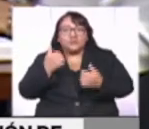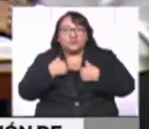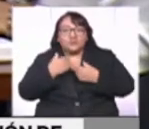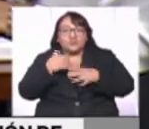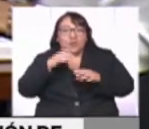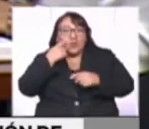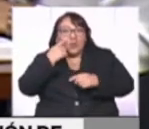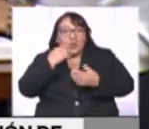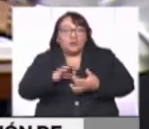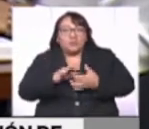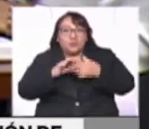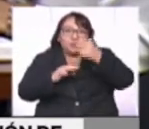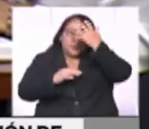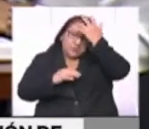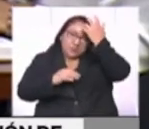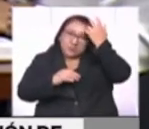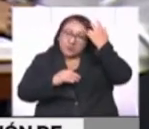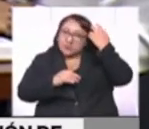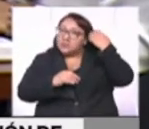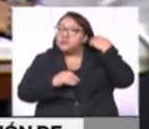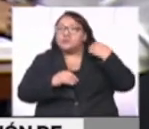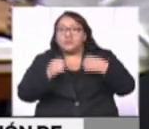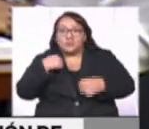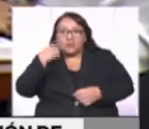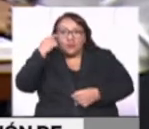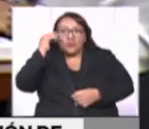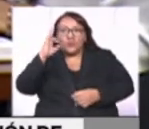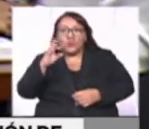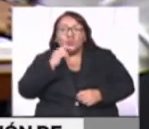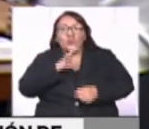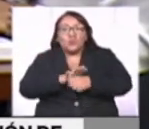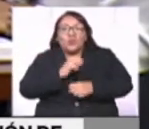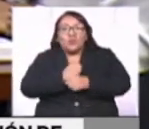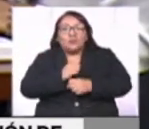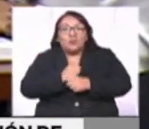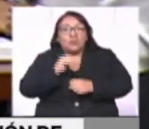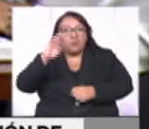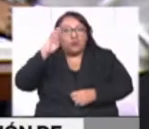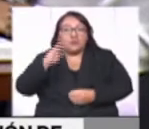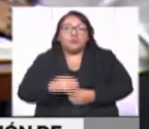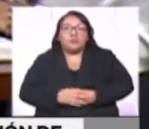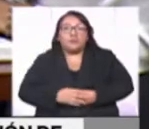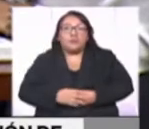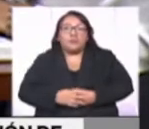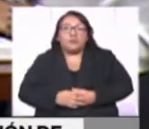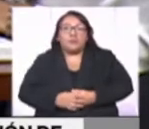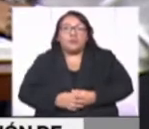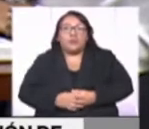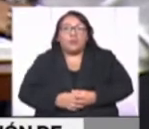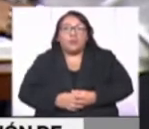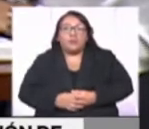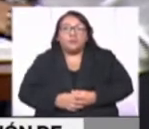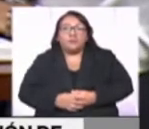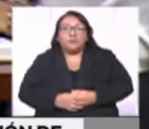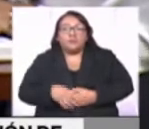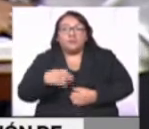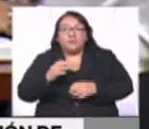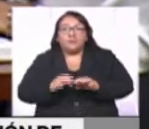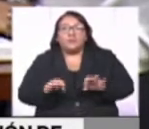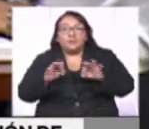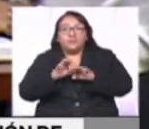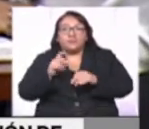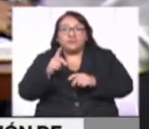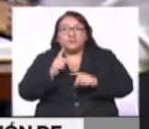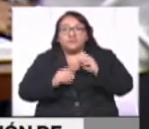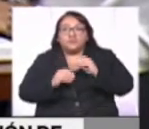conocimientos especializados que les permita a futuro cumplir con la función policial. En razón de ello, siempre es pertinente exigir que la